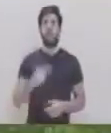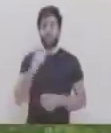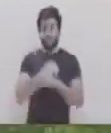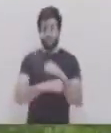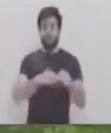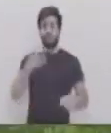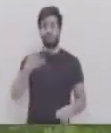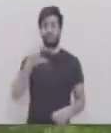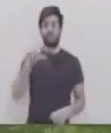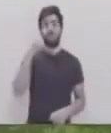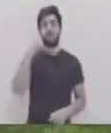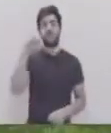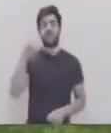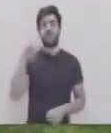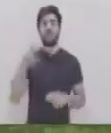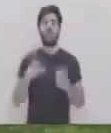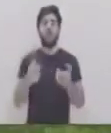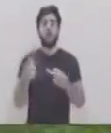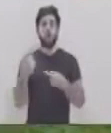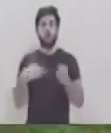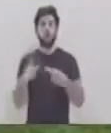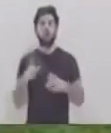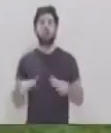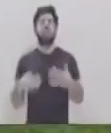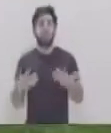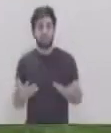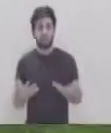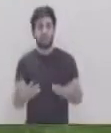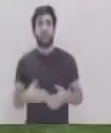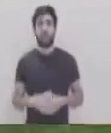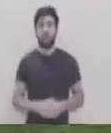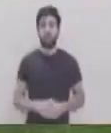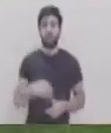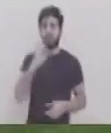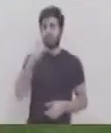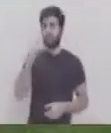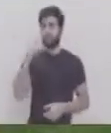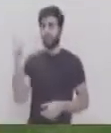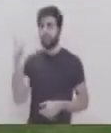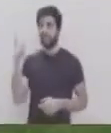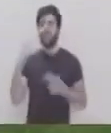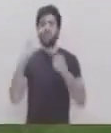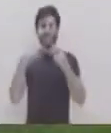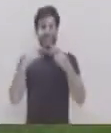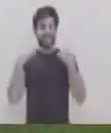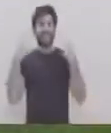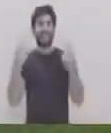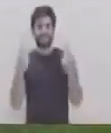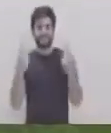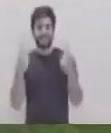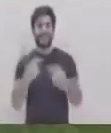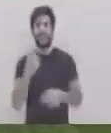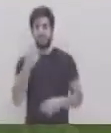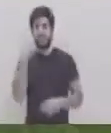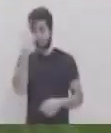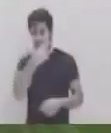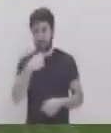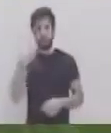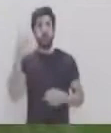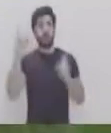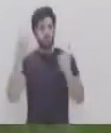Y feliz, con ambos dedos en el dedo índice voy a dibujar la sonrisa extra. Yo le voy a agregar una sonrisa